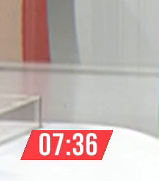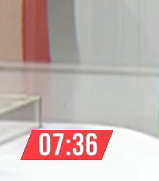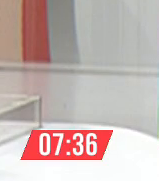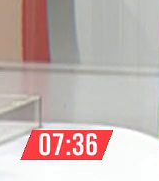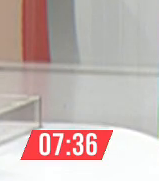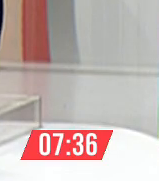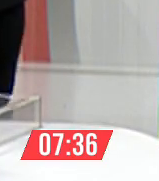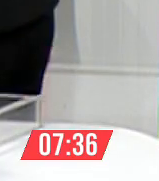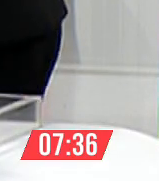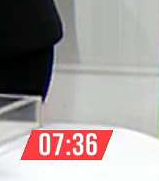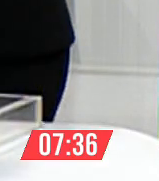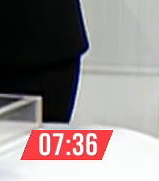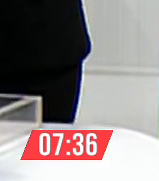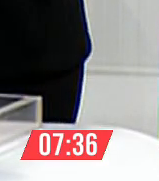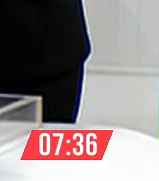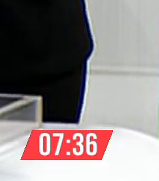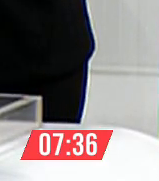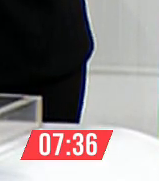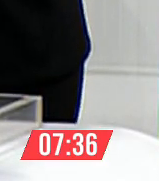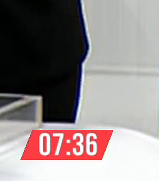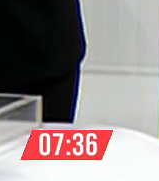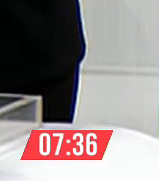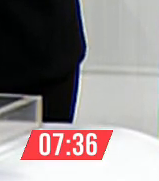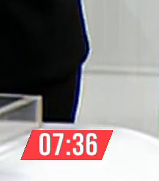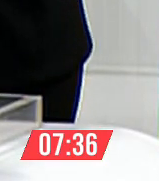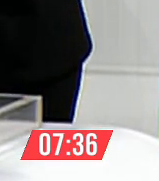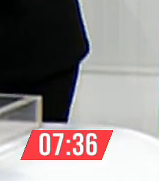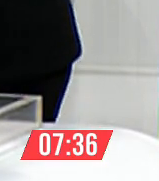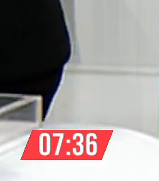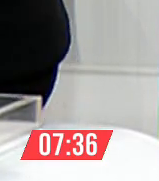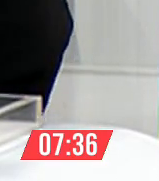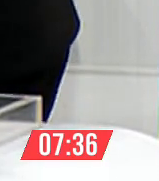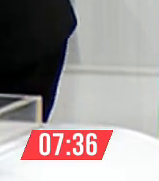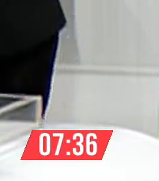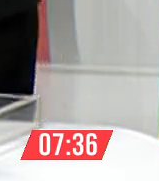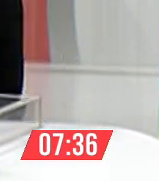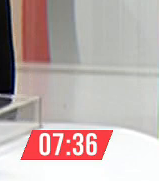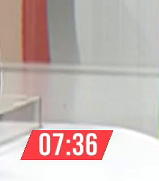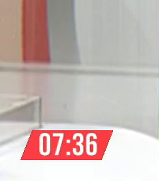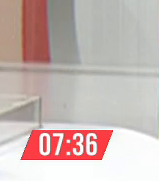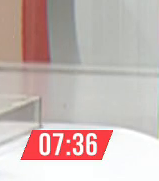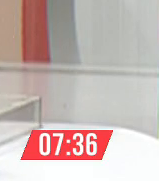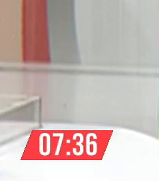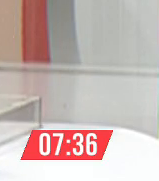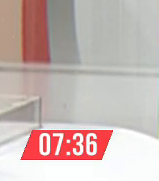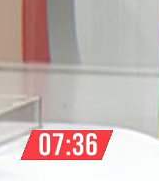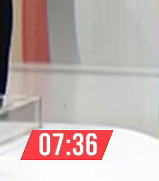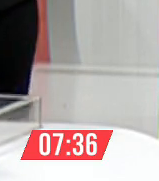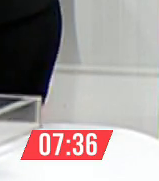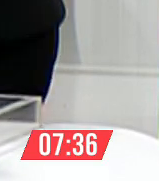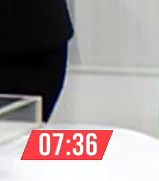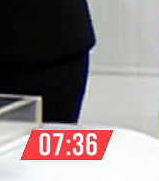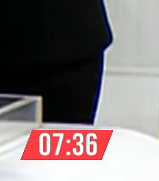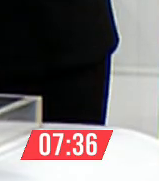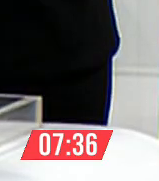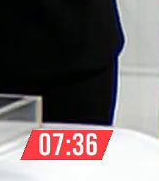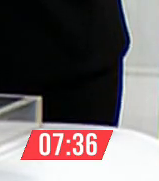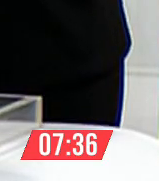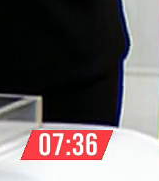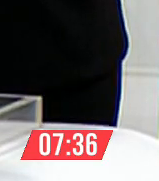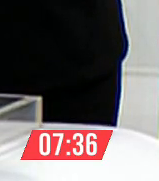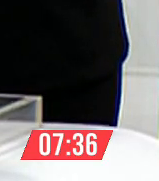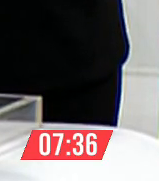todos los que jugaron el número 80 en los nuevos tiempos reventados podrían incrementar su inversión 200 veces. Ya casi venimos con